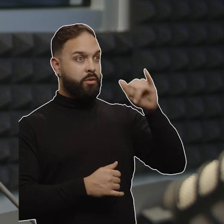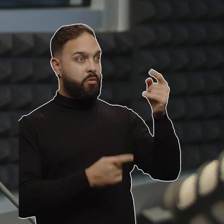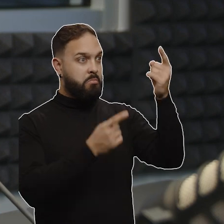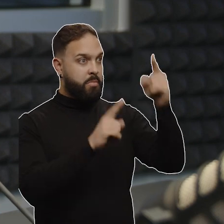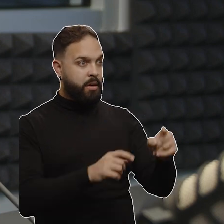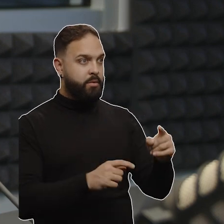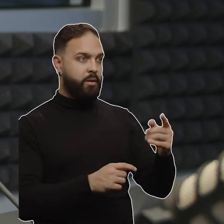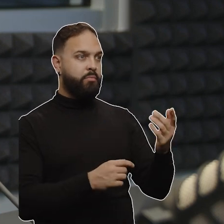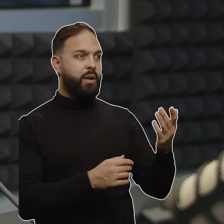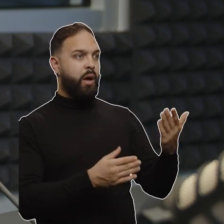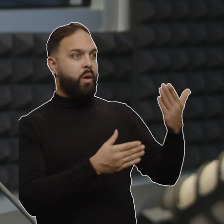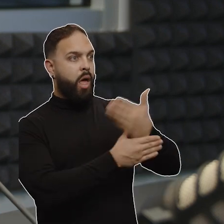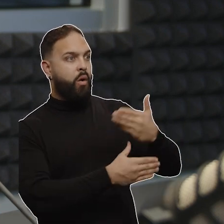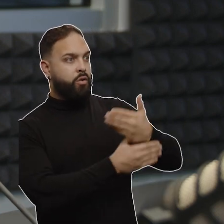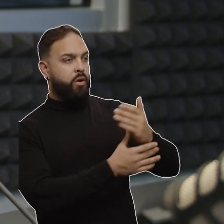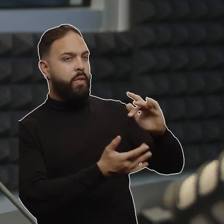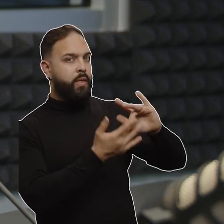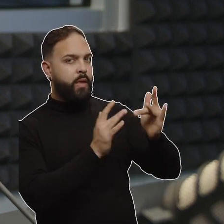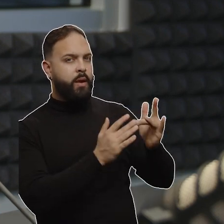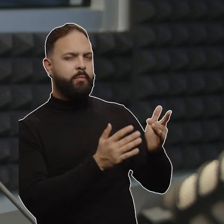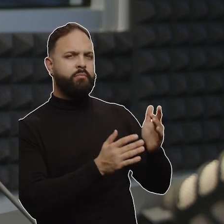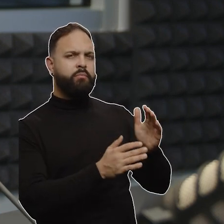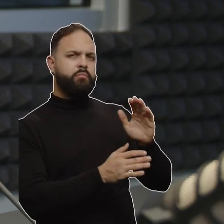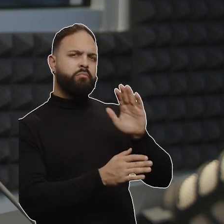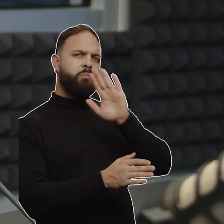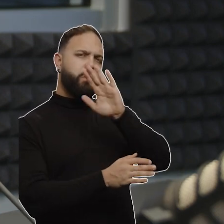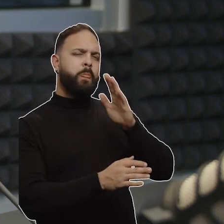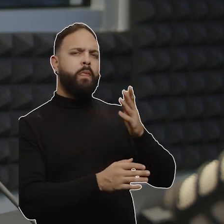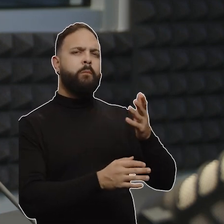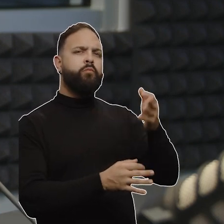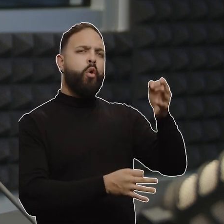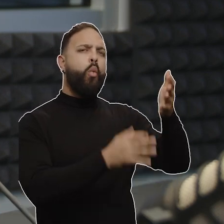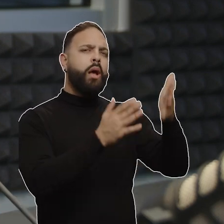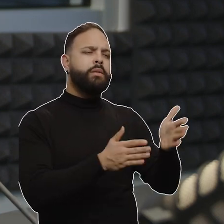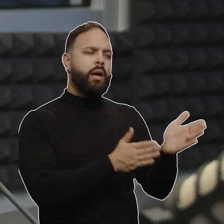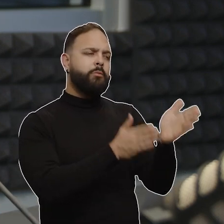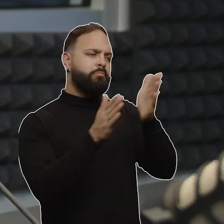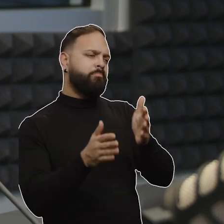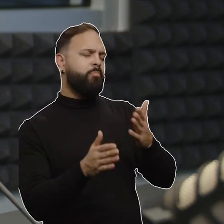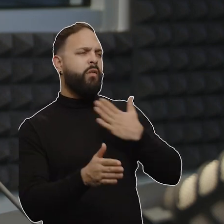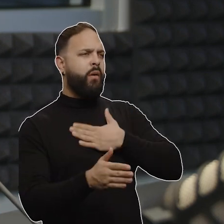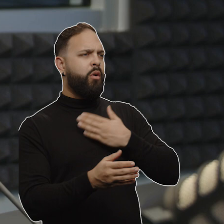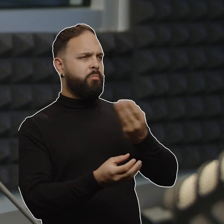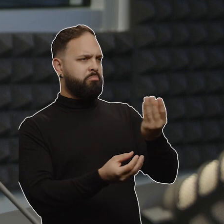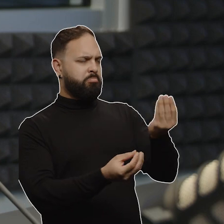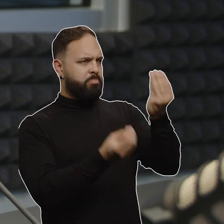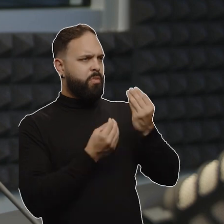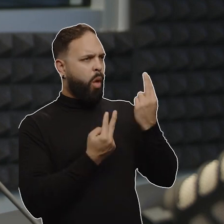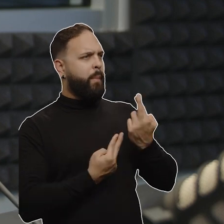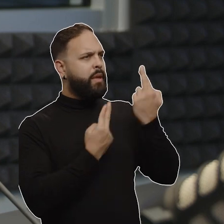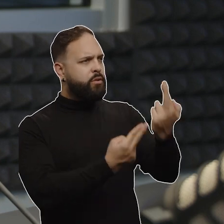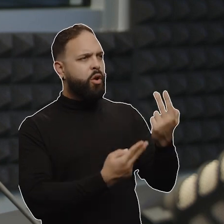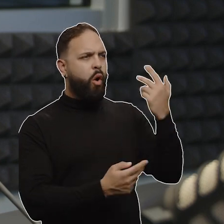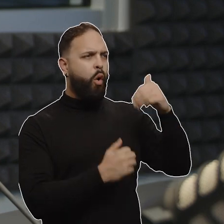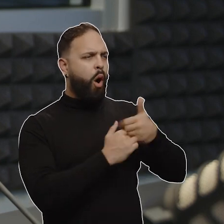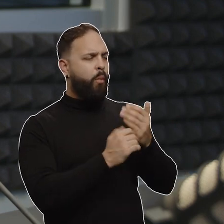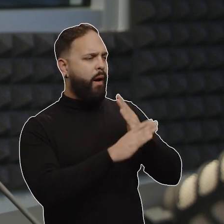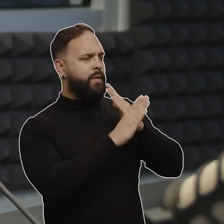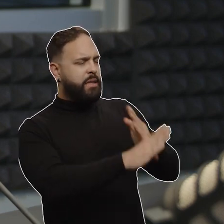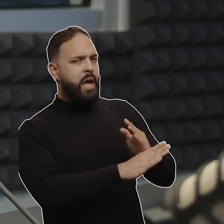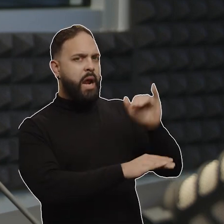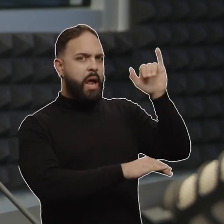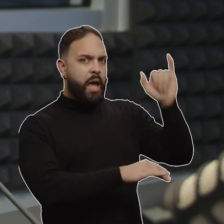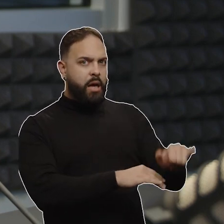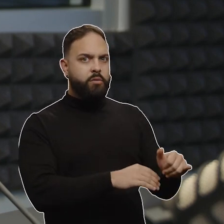efectos nocivos que tiene la violencia cibernética en sus víctimas, jueza, quisiera que nos comparta algunas estrategias, recomendaciones de cómo las personas